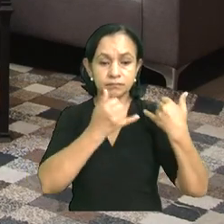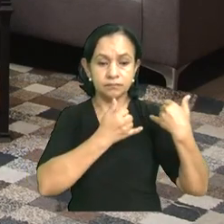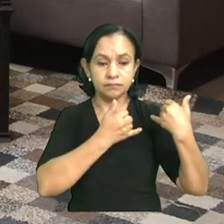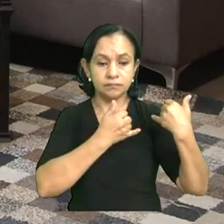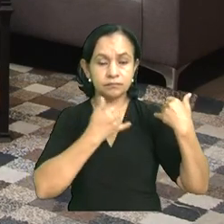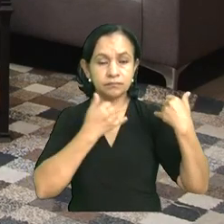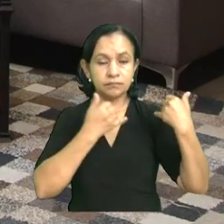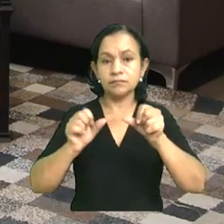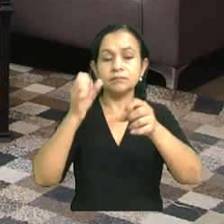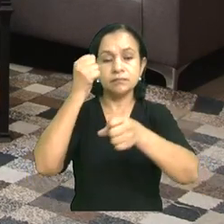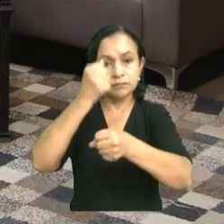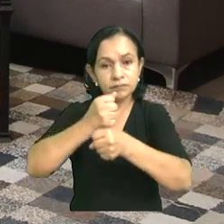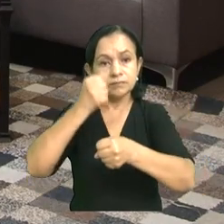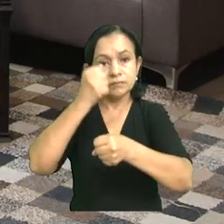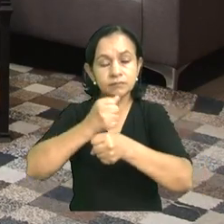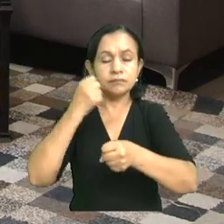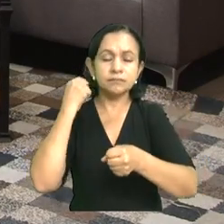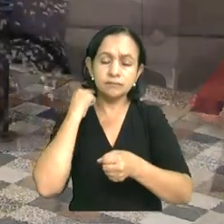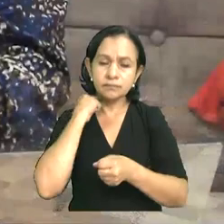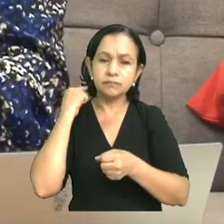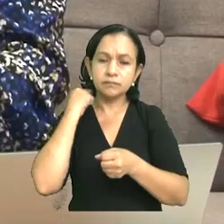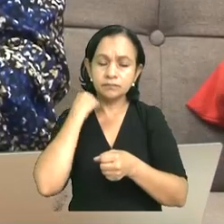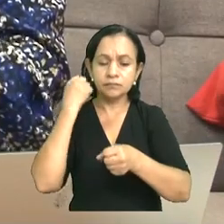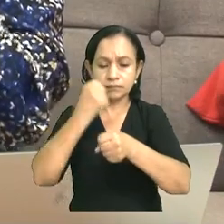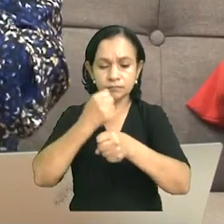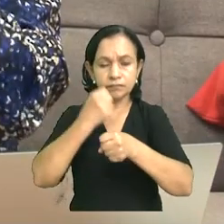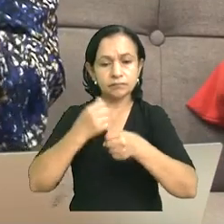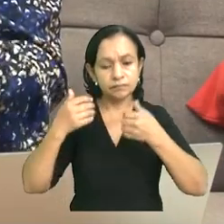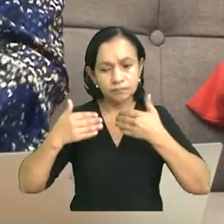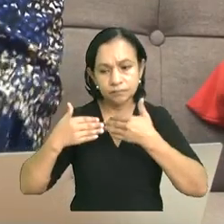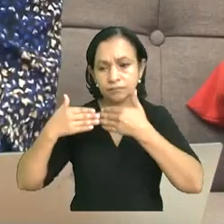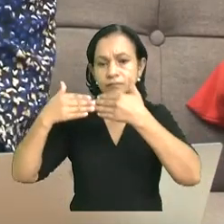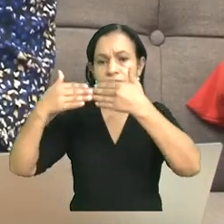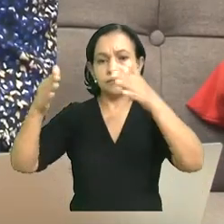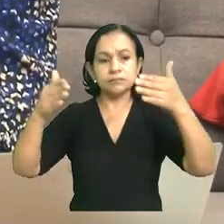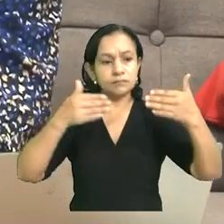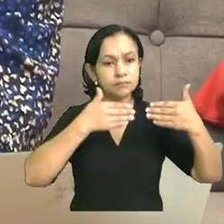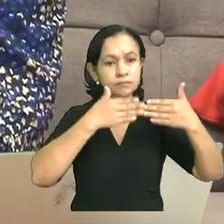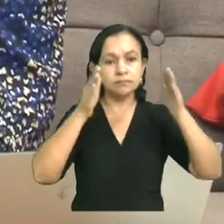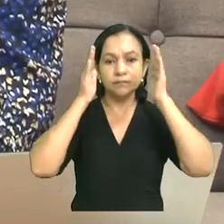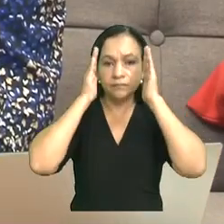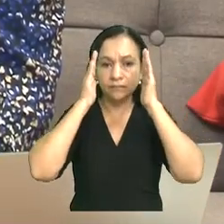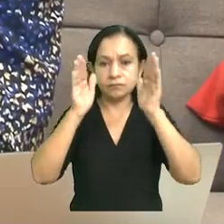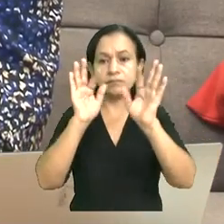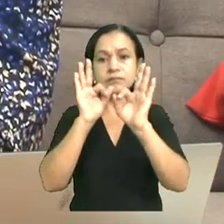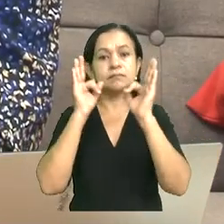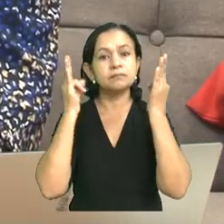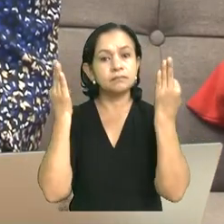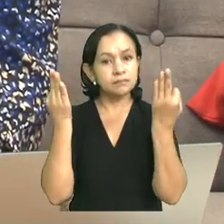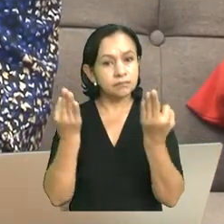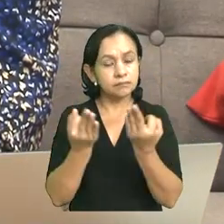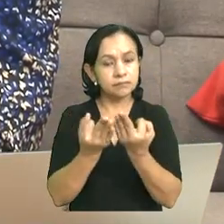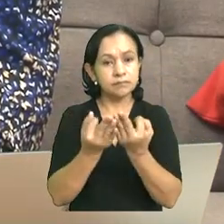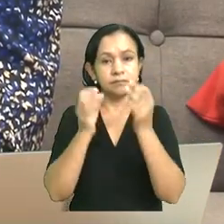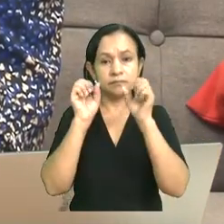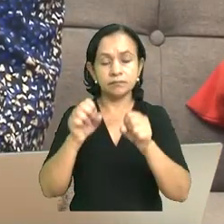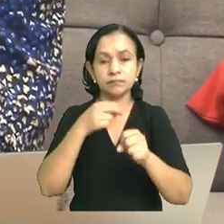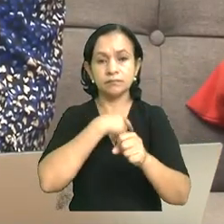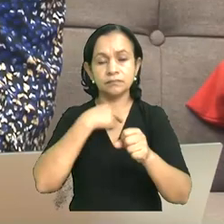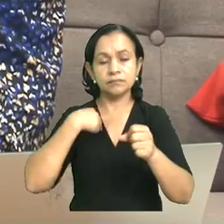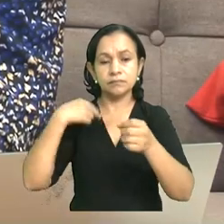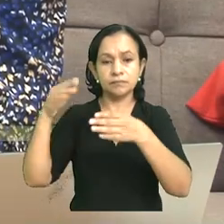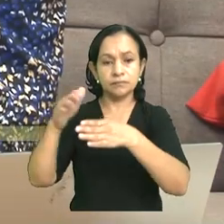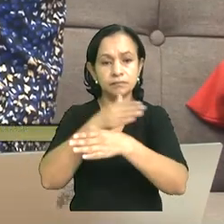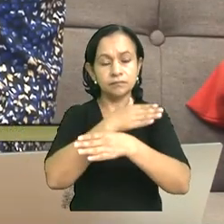hemos estado trabajando siempre, siempre está abierto, siempre está al servicio de la familia para realizar todas las